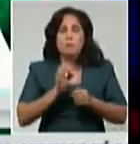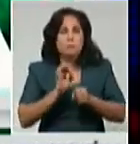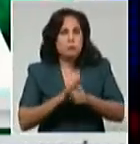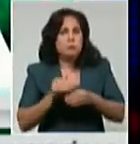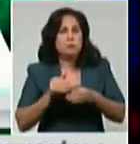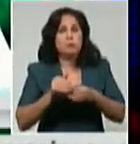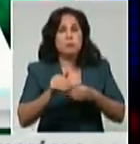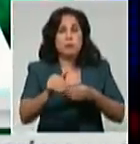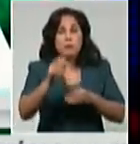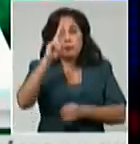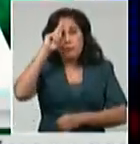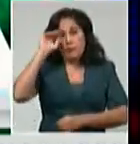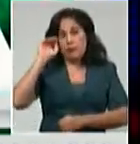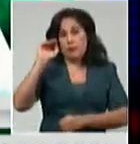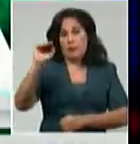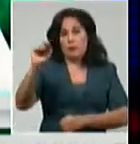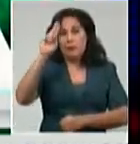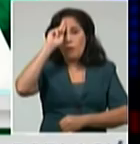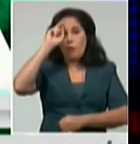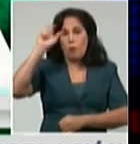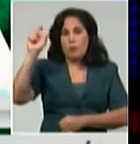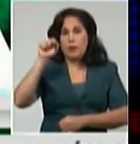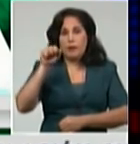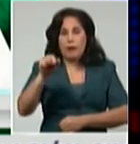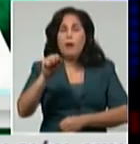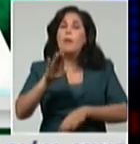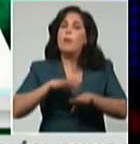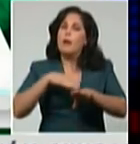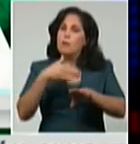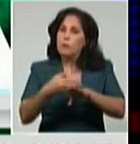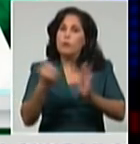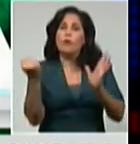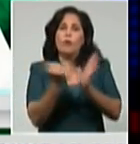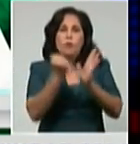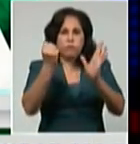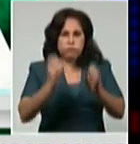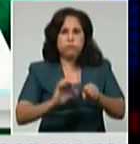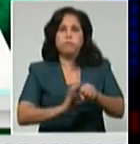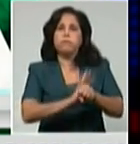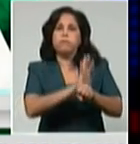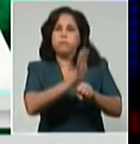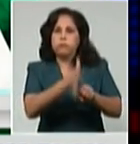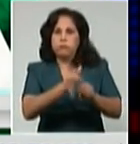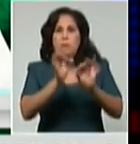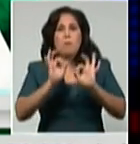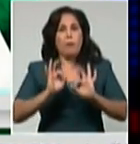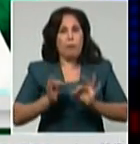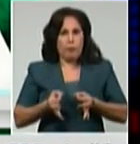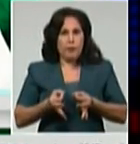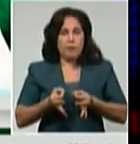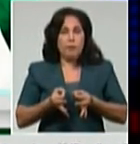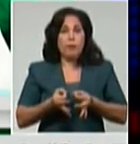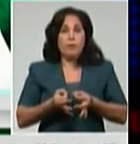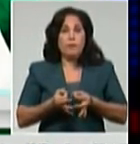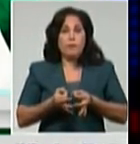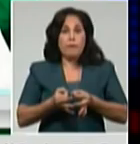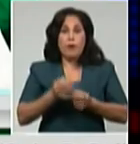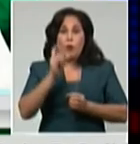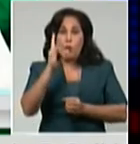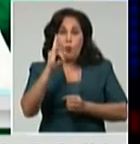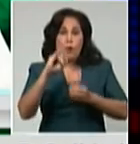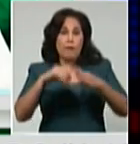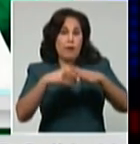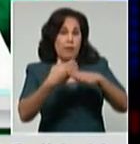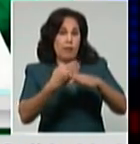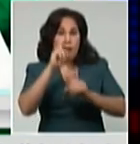se ingresó, se confirmó y realmente permaneció 9 días